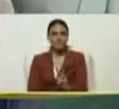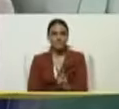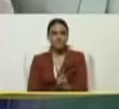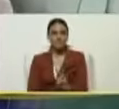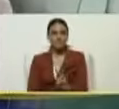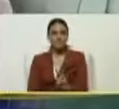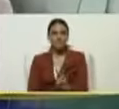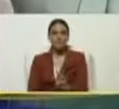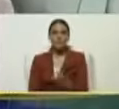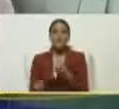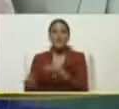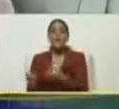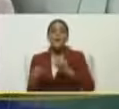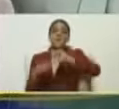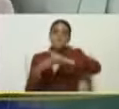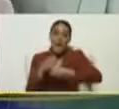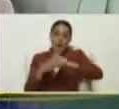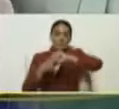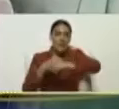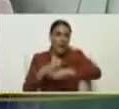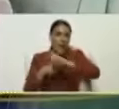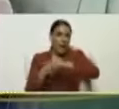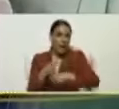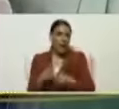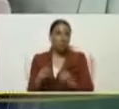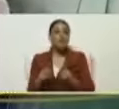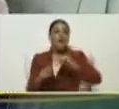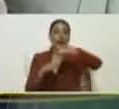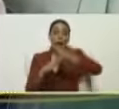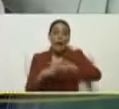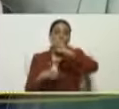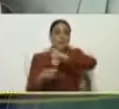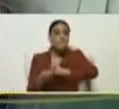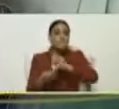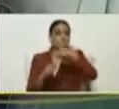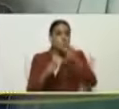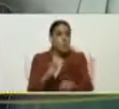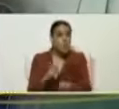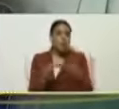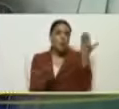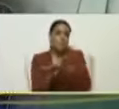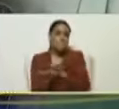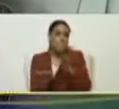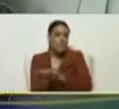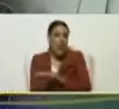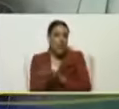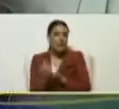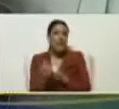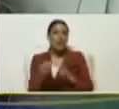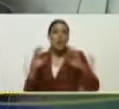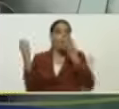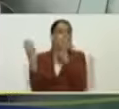la papa, el cambur, el plátano, el maíz, la yuca,